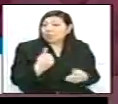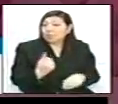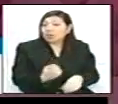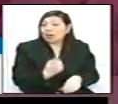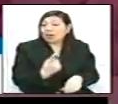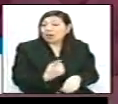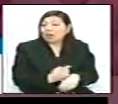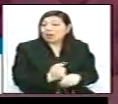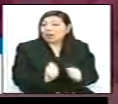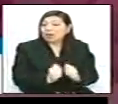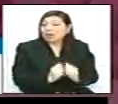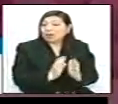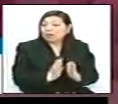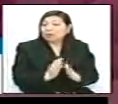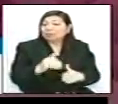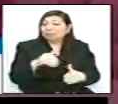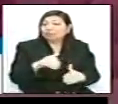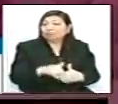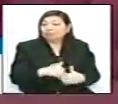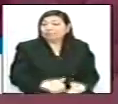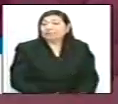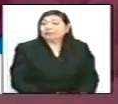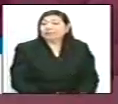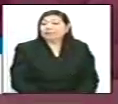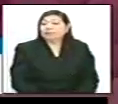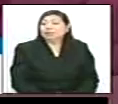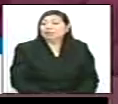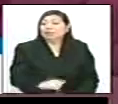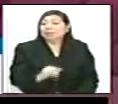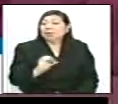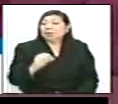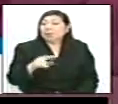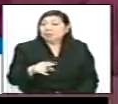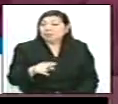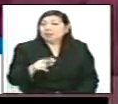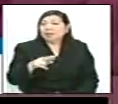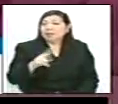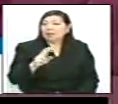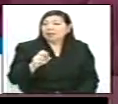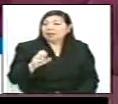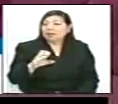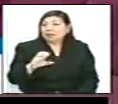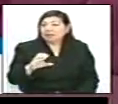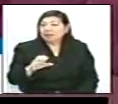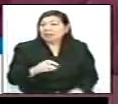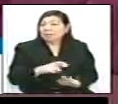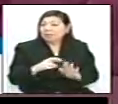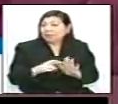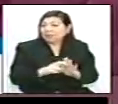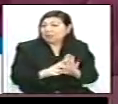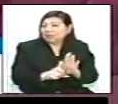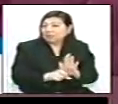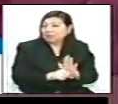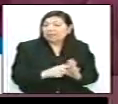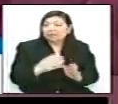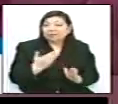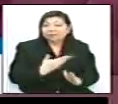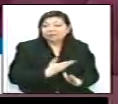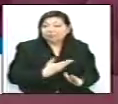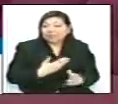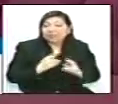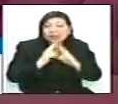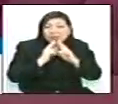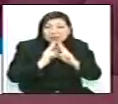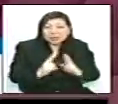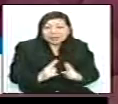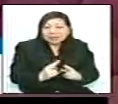el debate con los organismos electorales. Está acá que el jurado, la OMPE y la RENIEC para tratar el proyecto de ley del Poder Ejecutivo a fin de